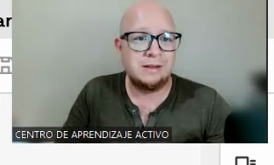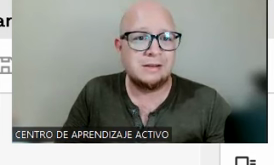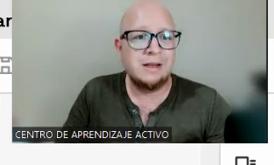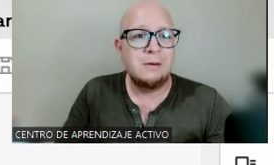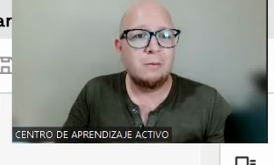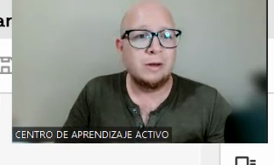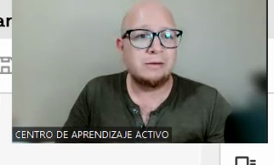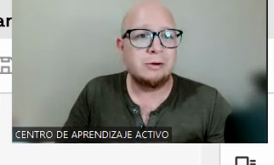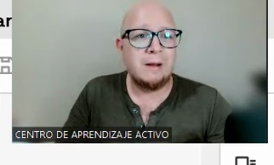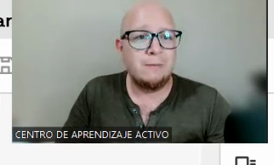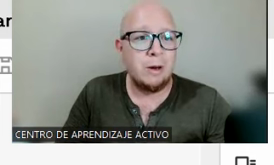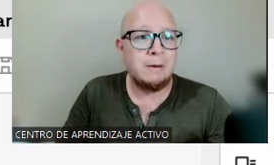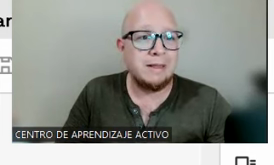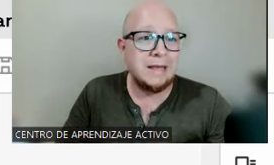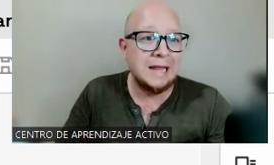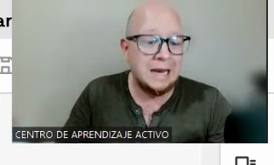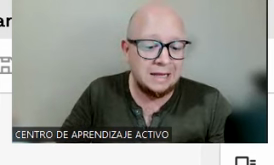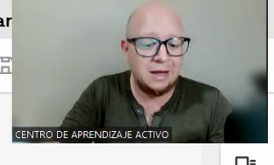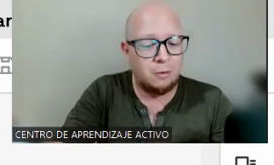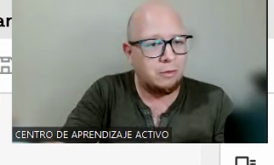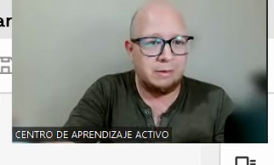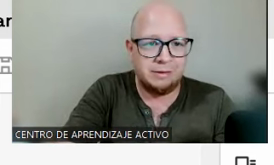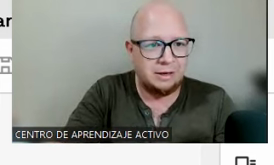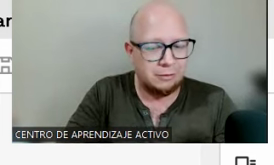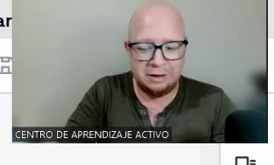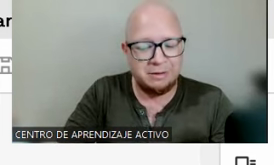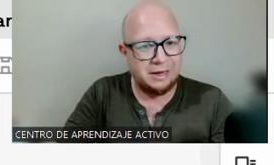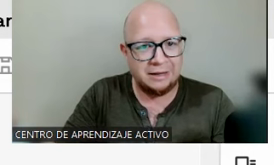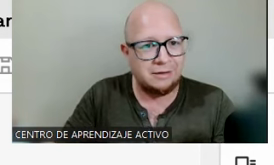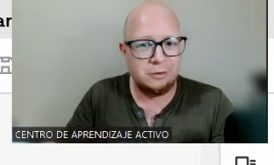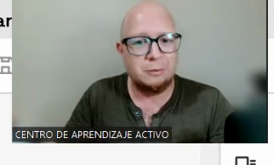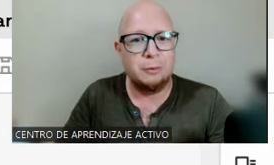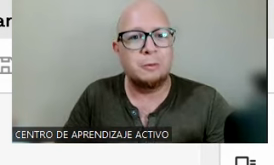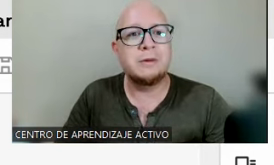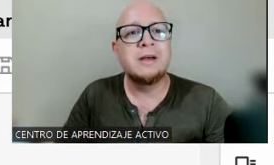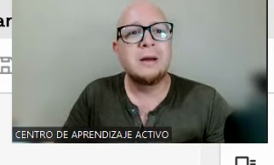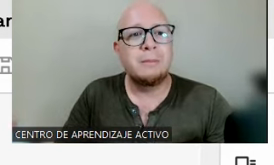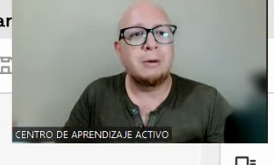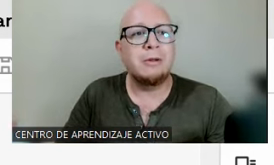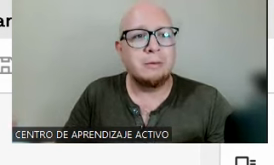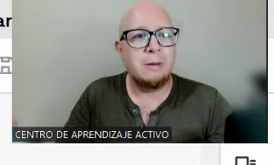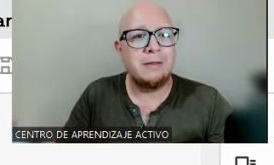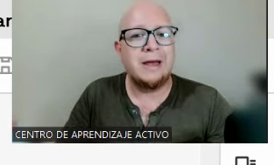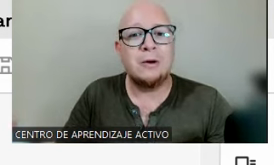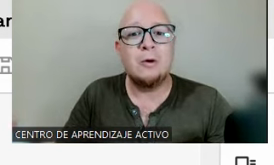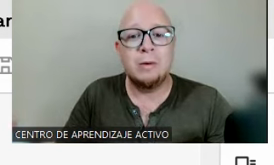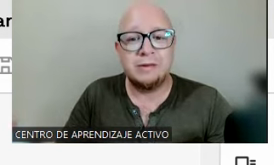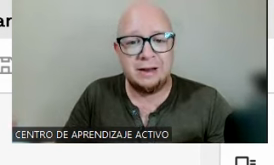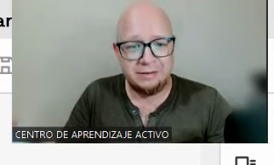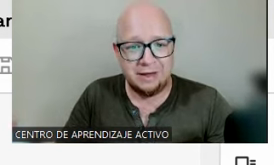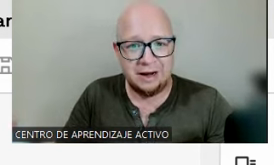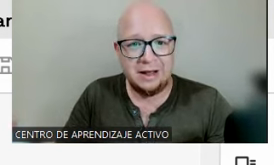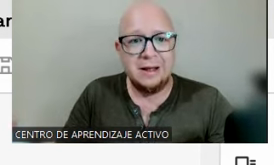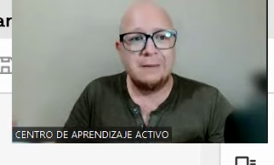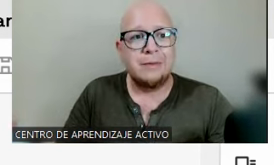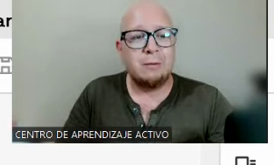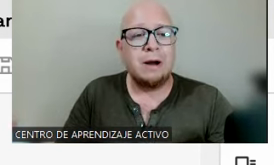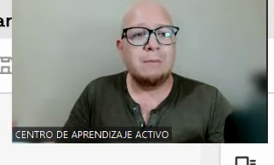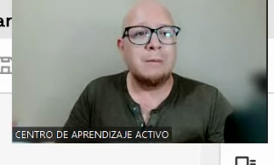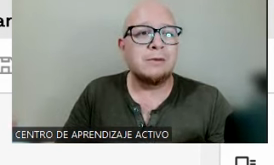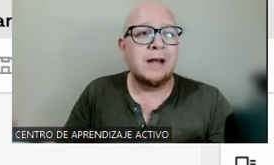visites nuestra nueva tienda en línea. Ojo, te va a salir totalmente gratis, no te preocupes. Pero bueno, te voy a platicar cómo hacer la descarga.